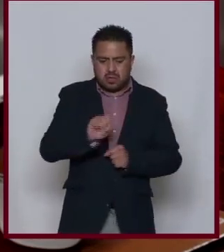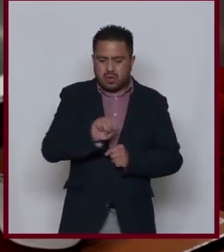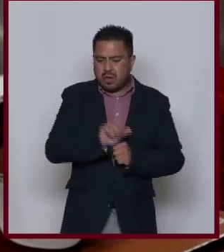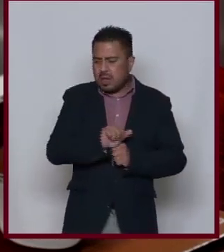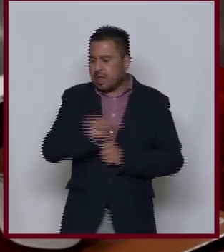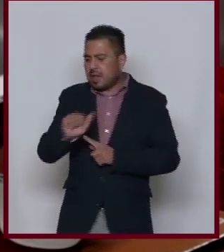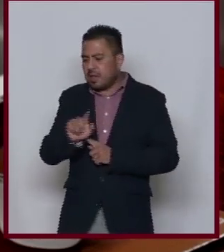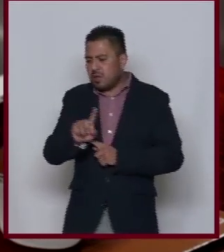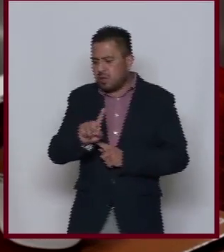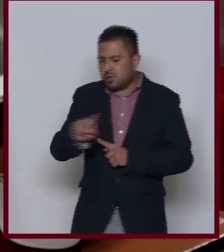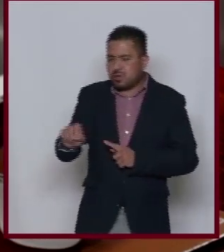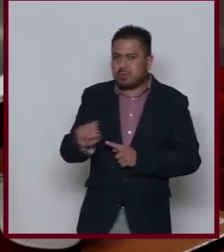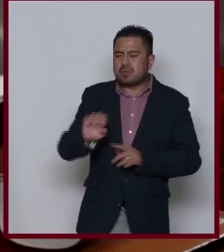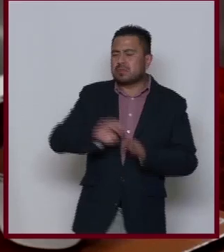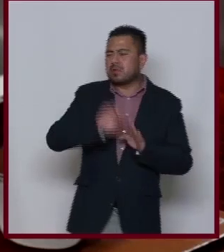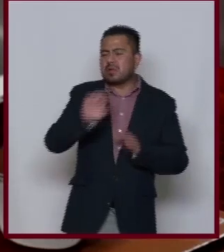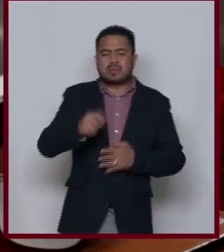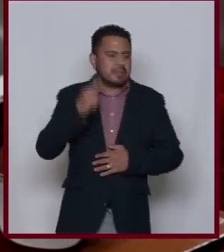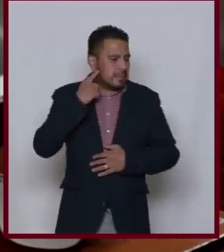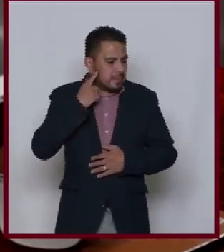do? Por ejemplo,